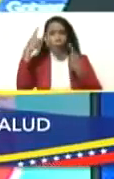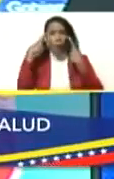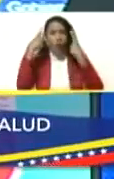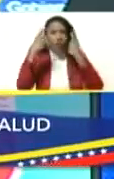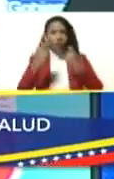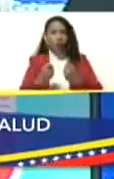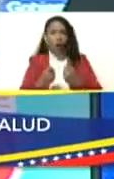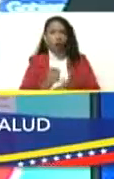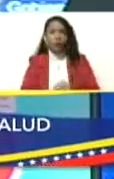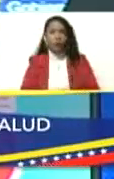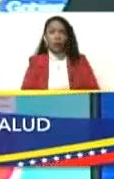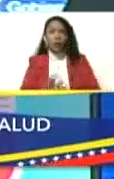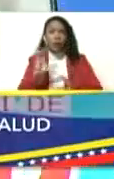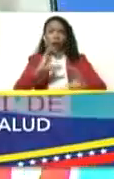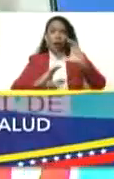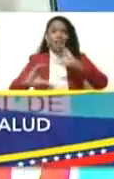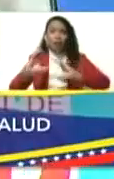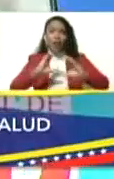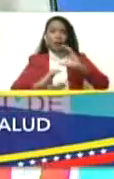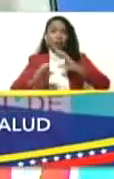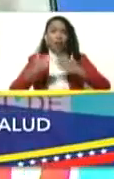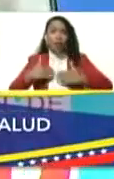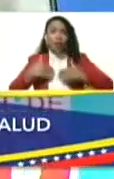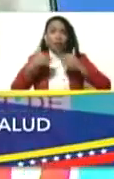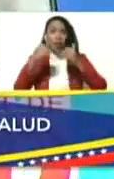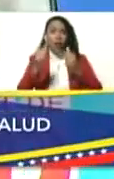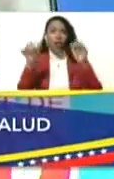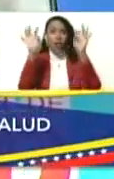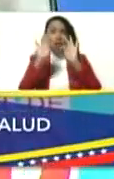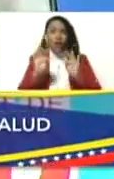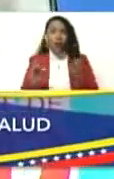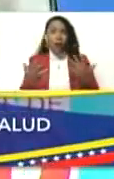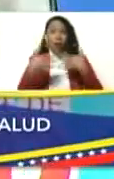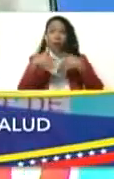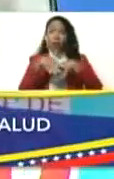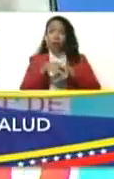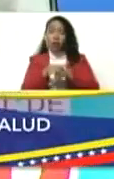profesionales de las ciencias de la salud de manera integral.